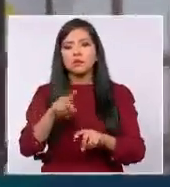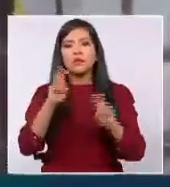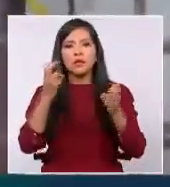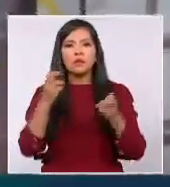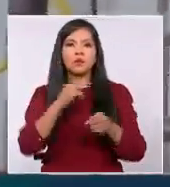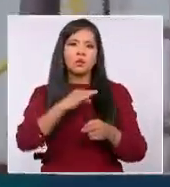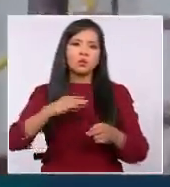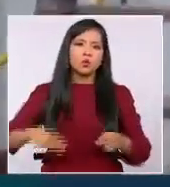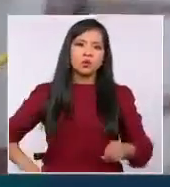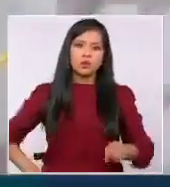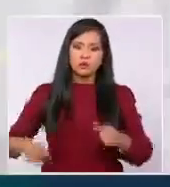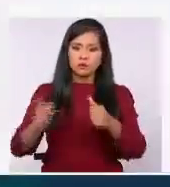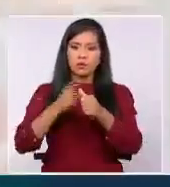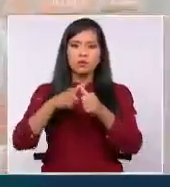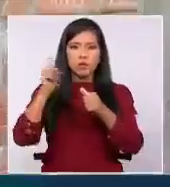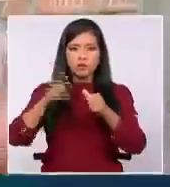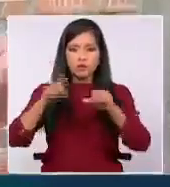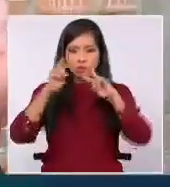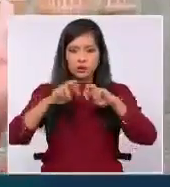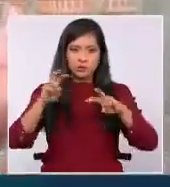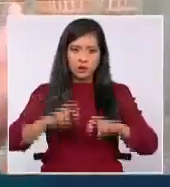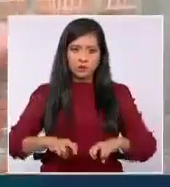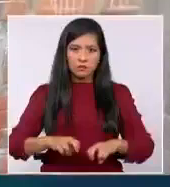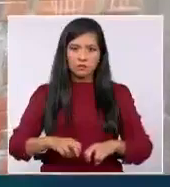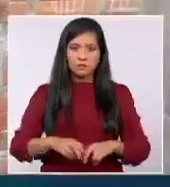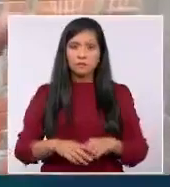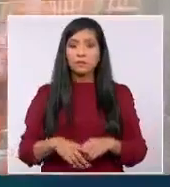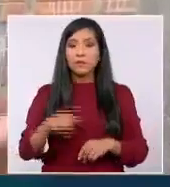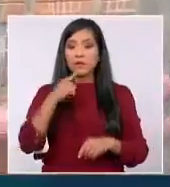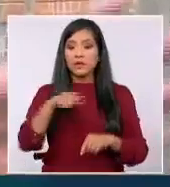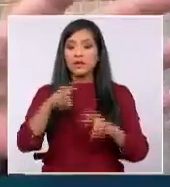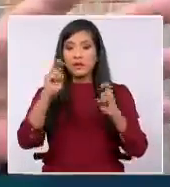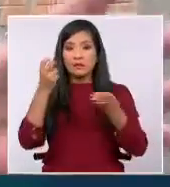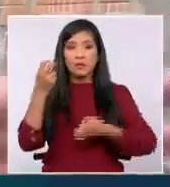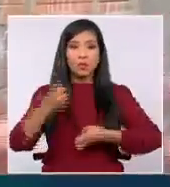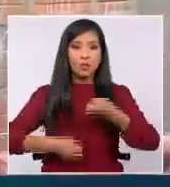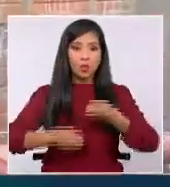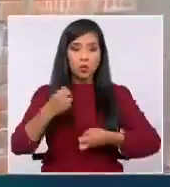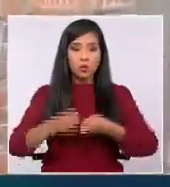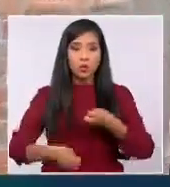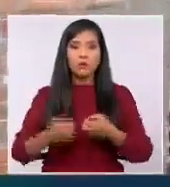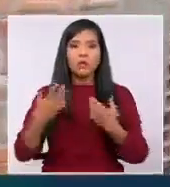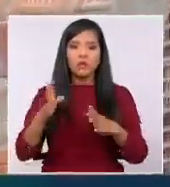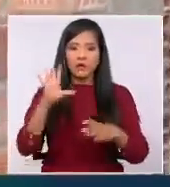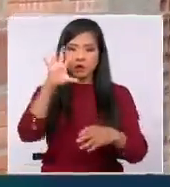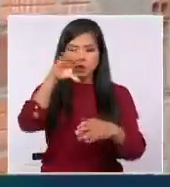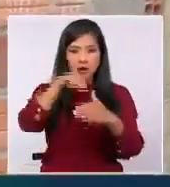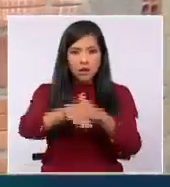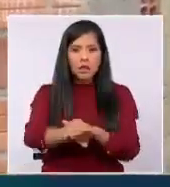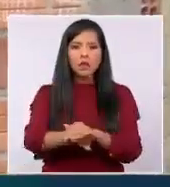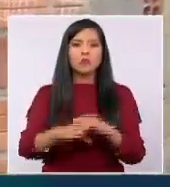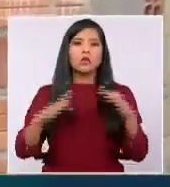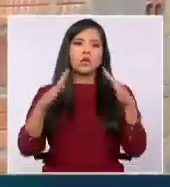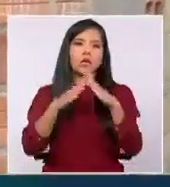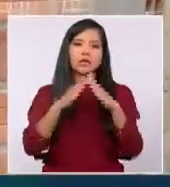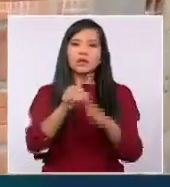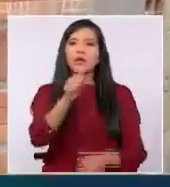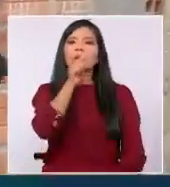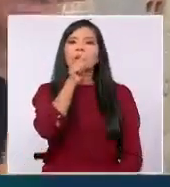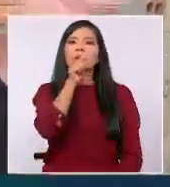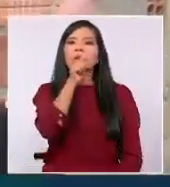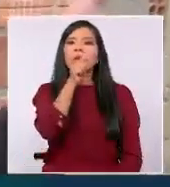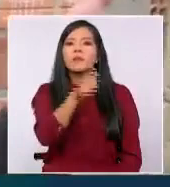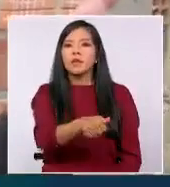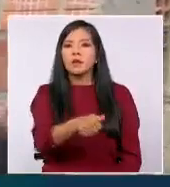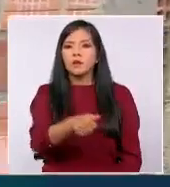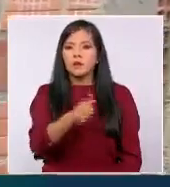municipio recién hace el estudio técnico. No, este problema es, ya le digo, en interior de un domicilio, entre particulares. El